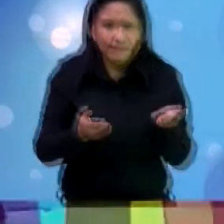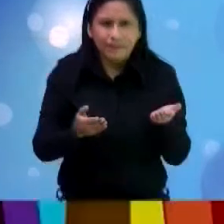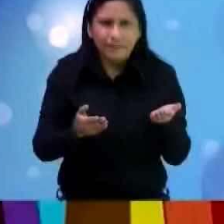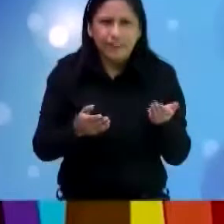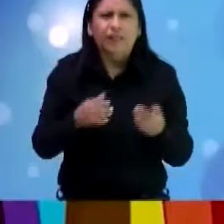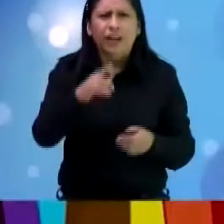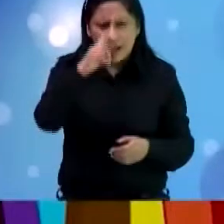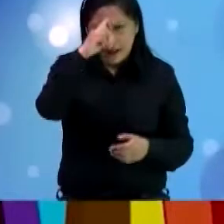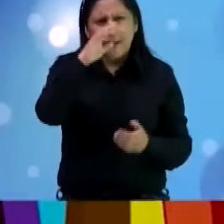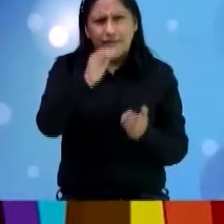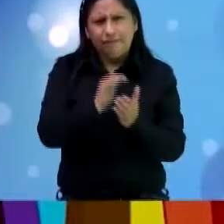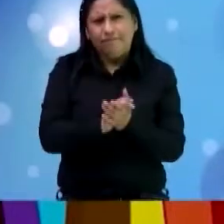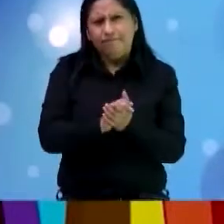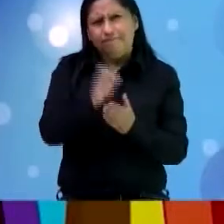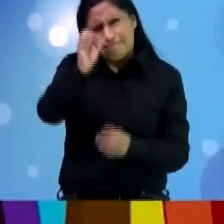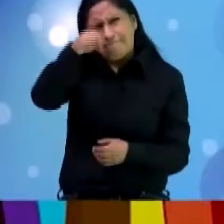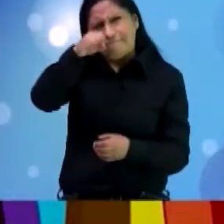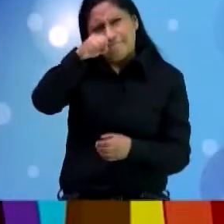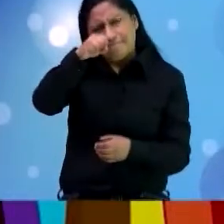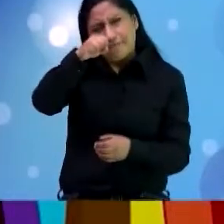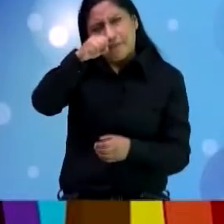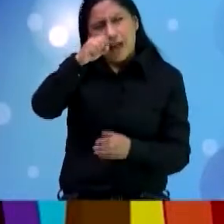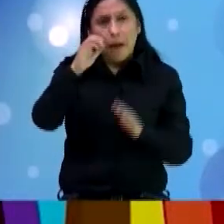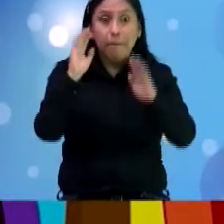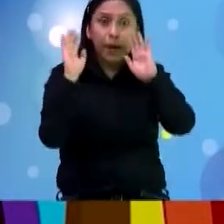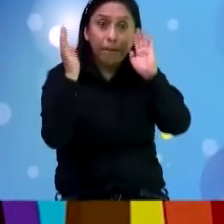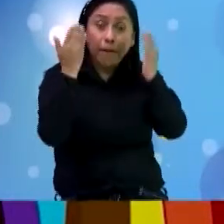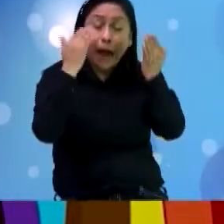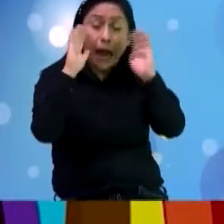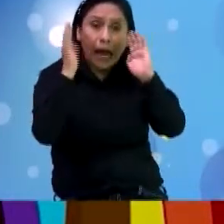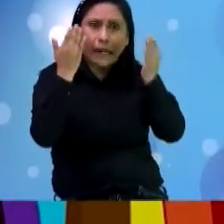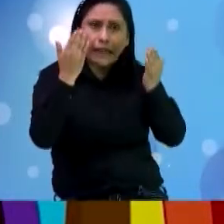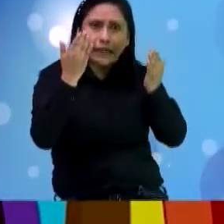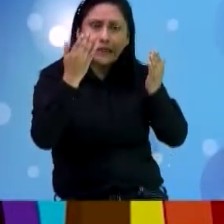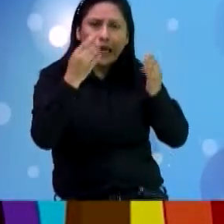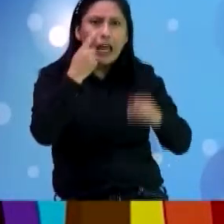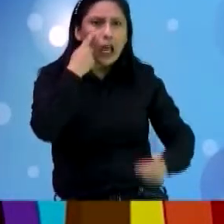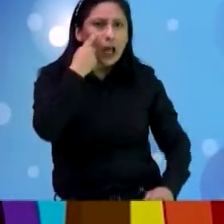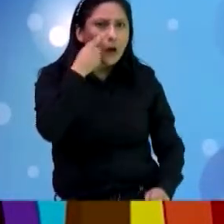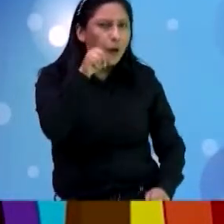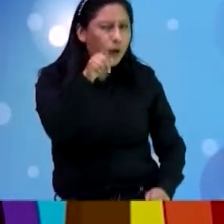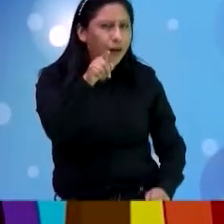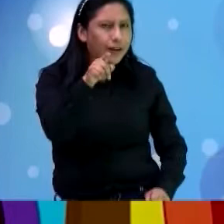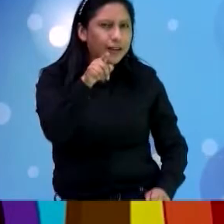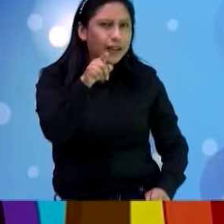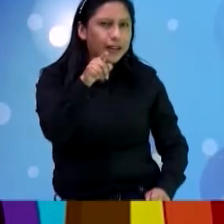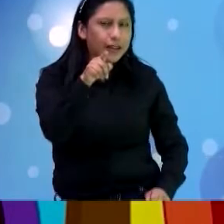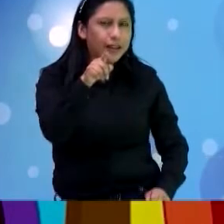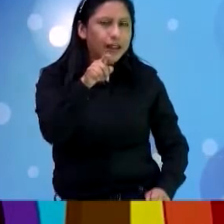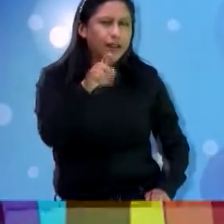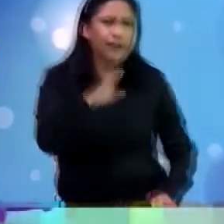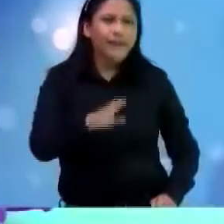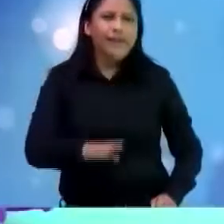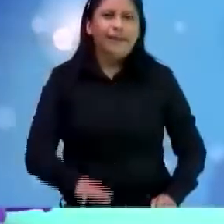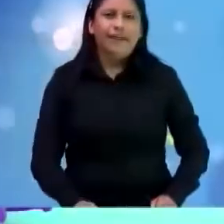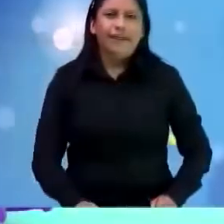Yo creo que es así. Y me parece que ya la he reconocido.